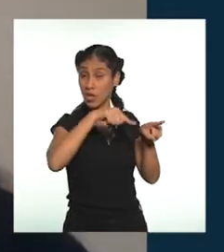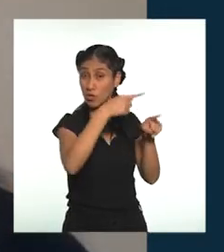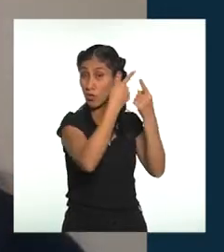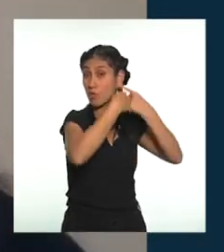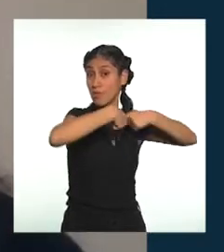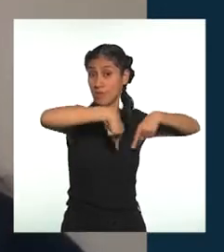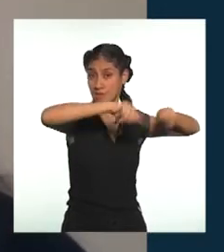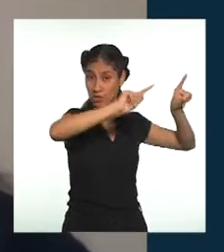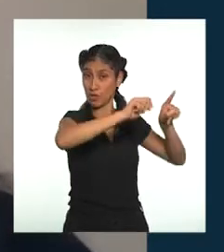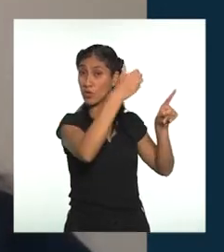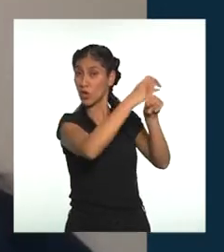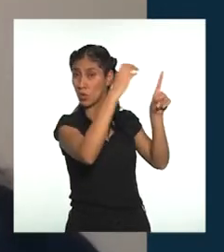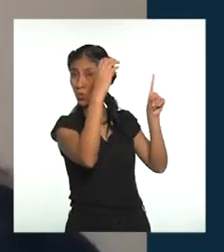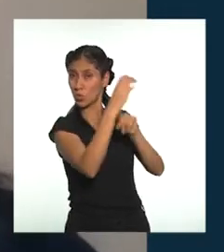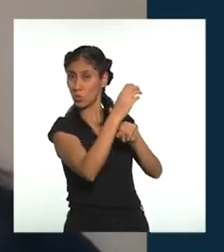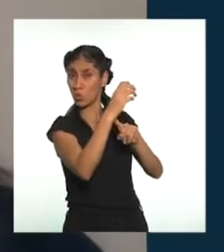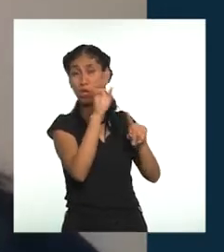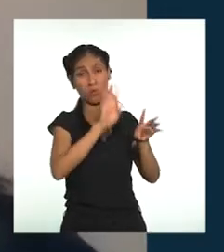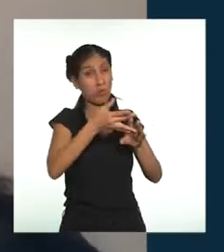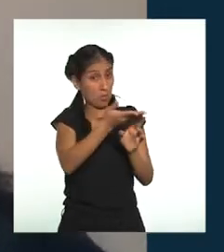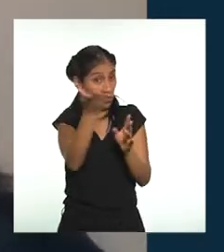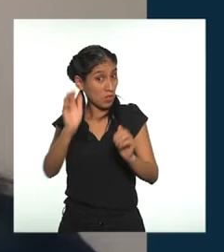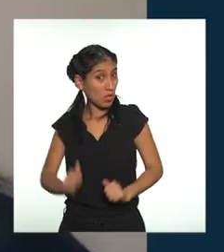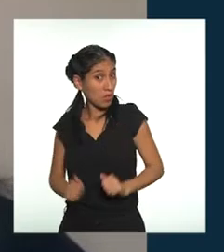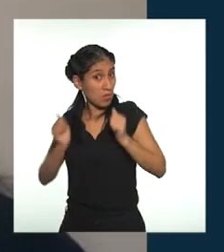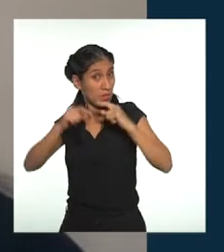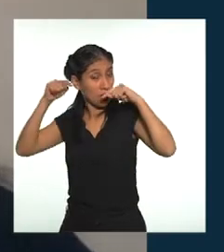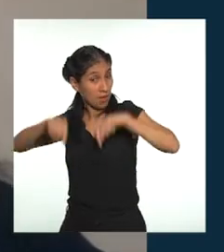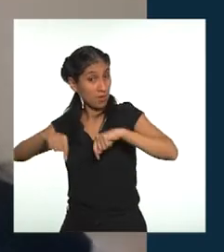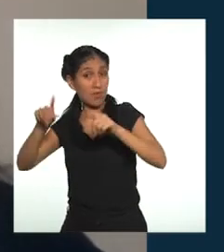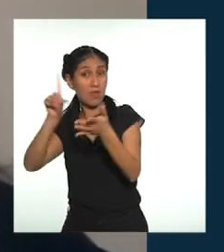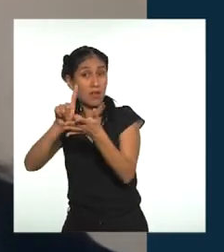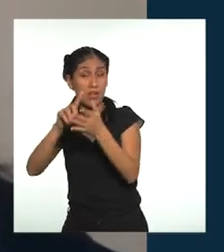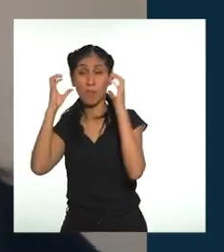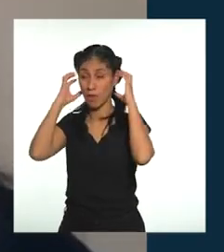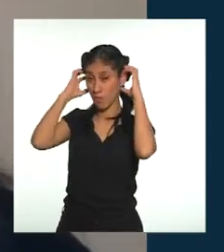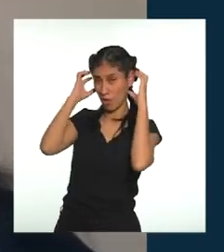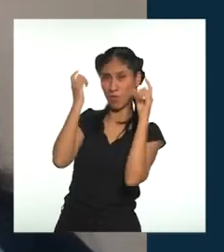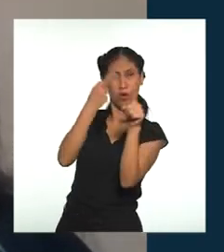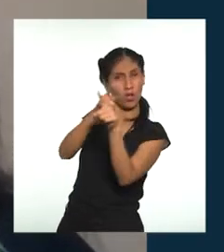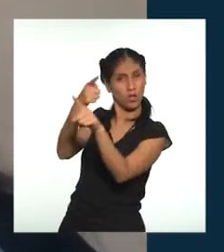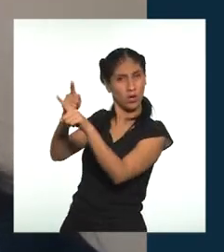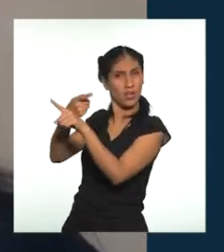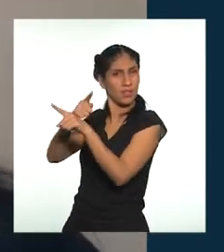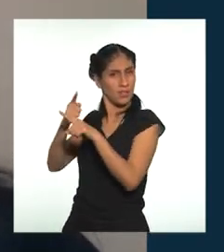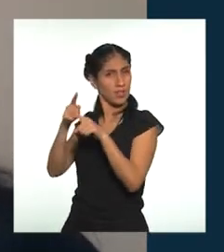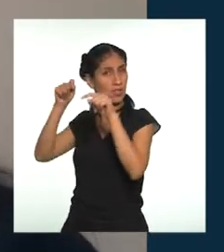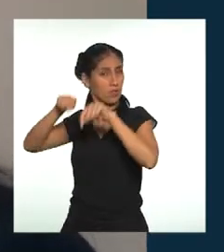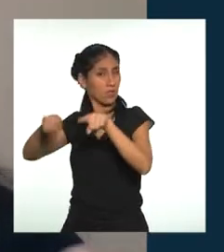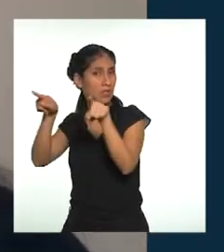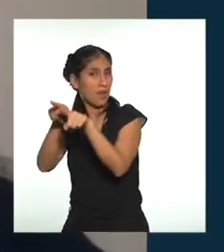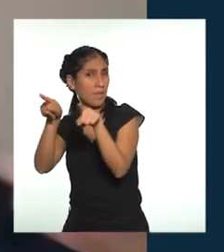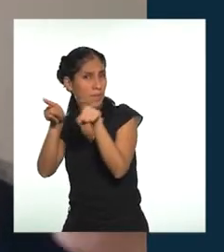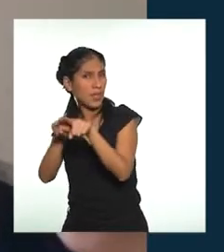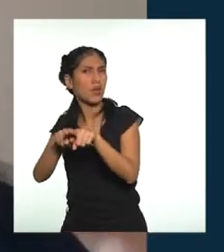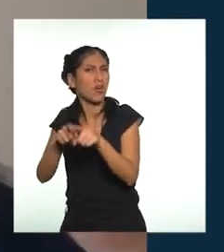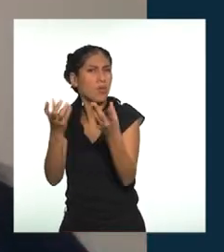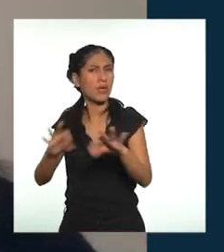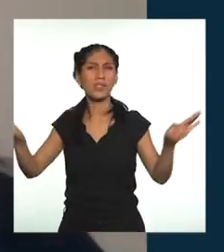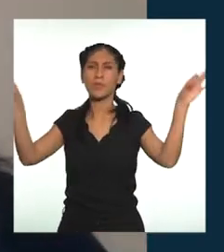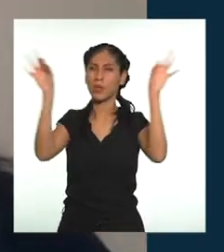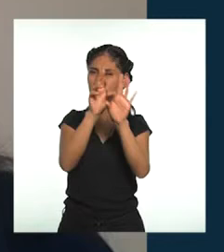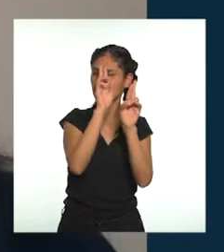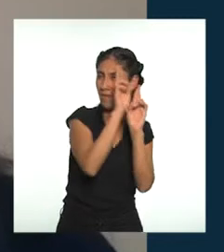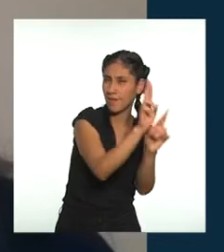si viven en Lima, en Miraflores, en San Isidro, o vivimos en algunos asentamientos humanos, eso